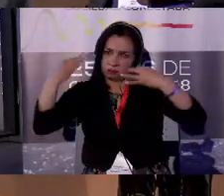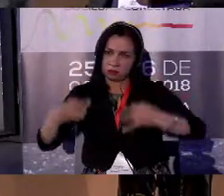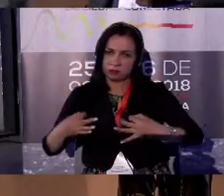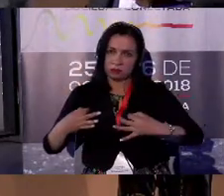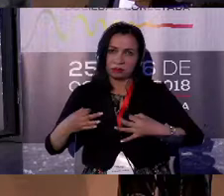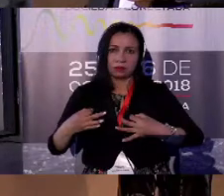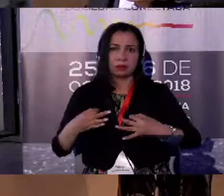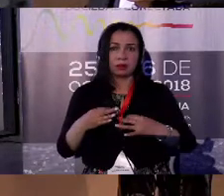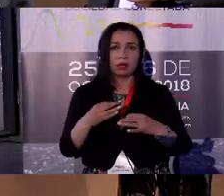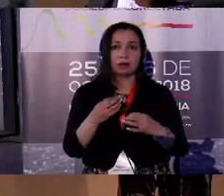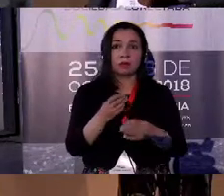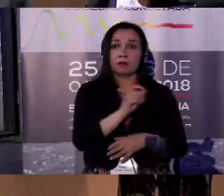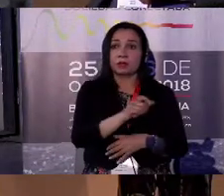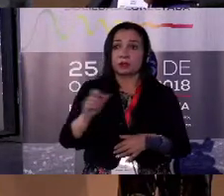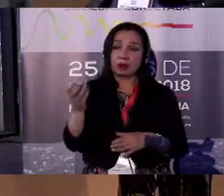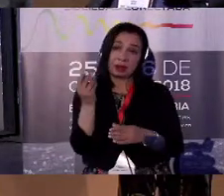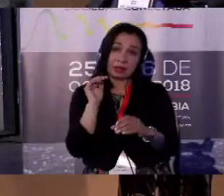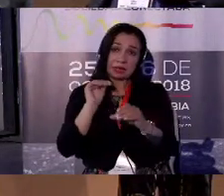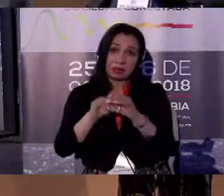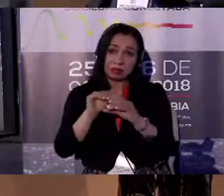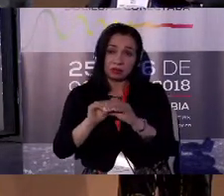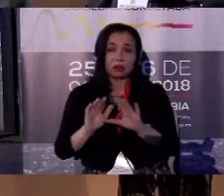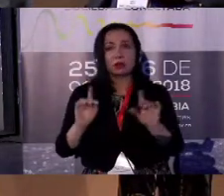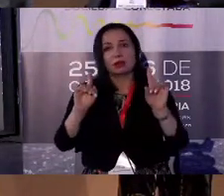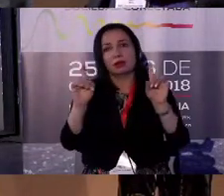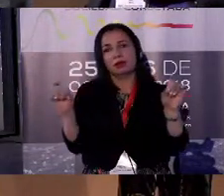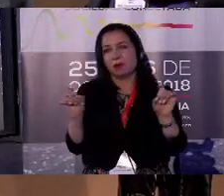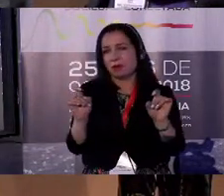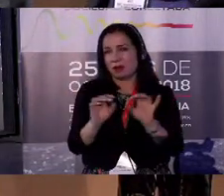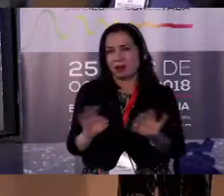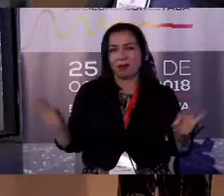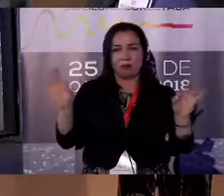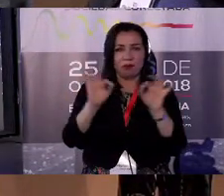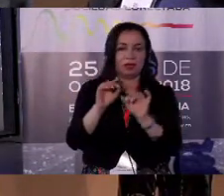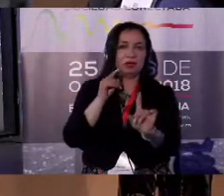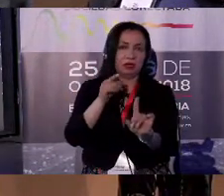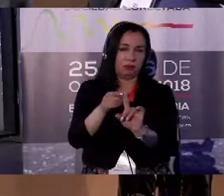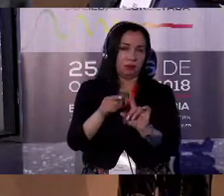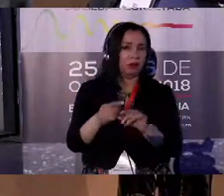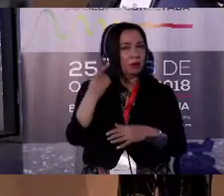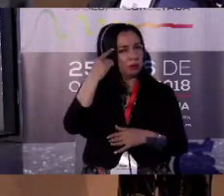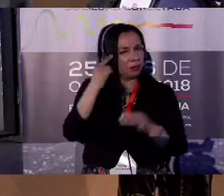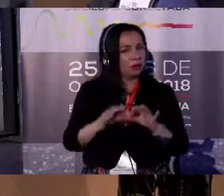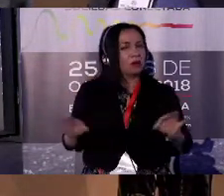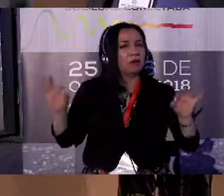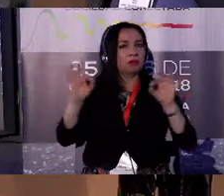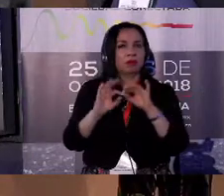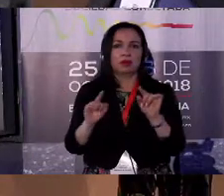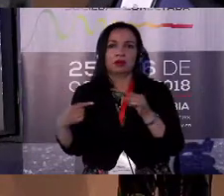tema central. Entonces, a mí lo que me parece que es importante es que en el marco de la discusión que se está viviendo acá en Colombia se